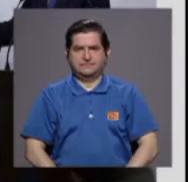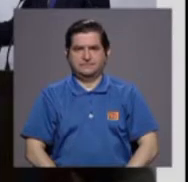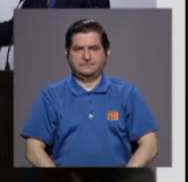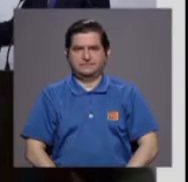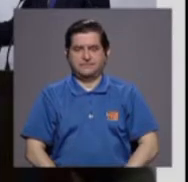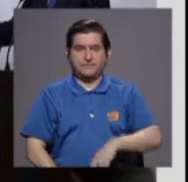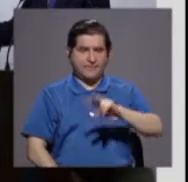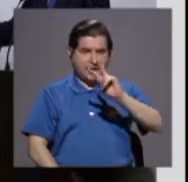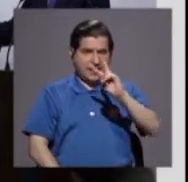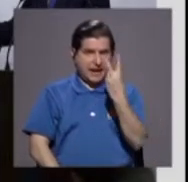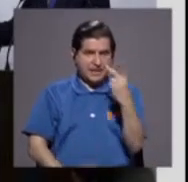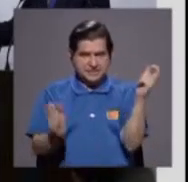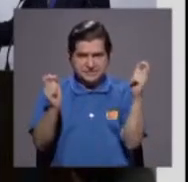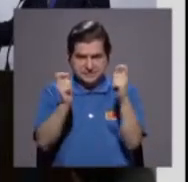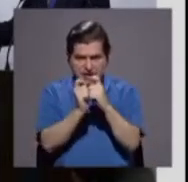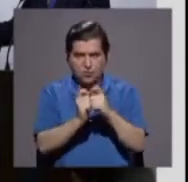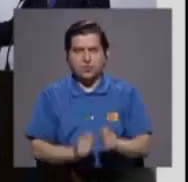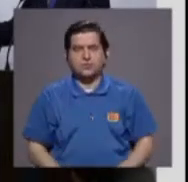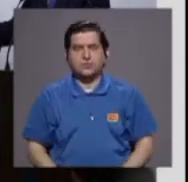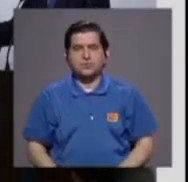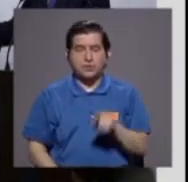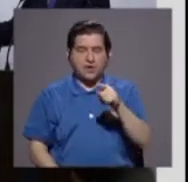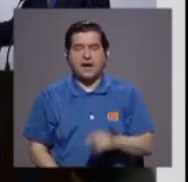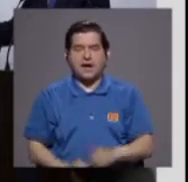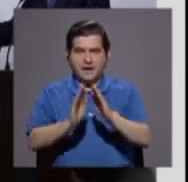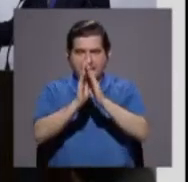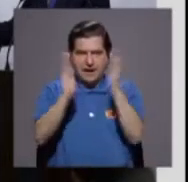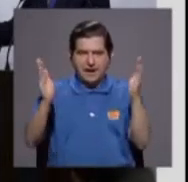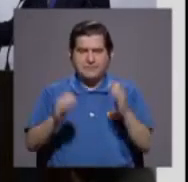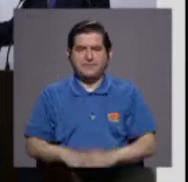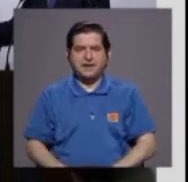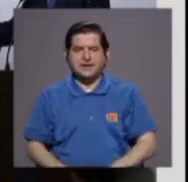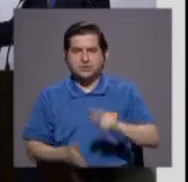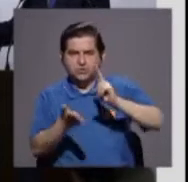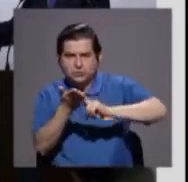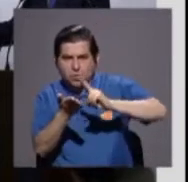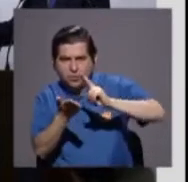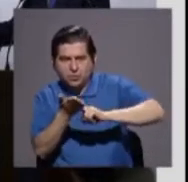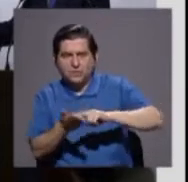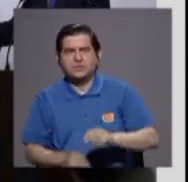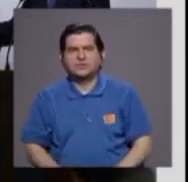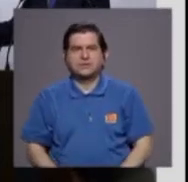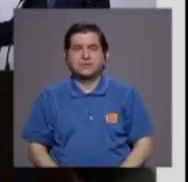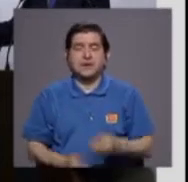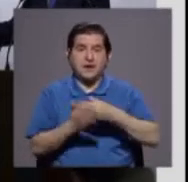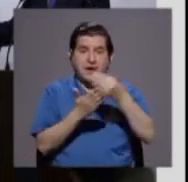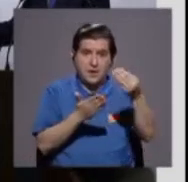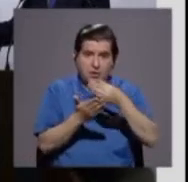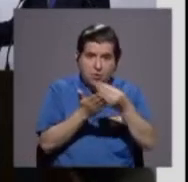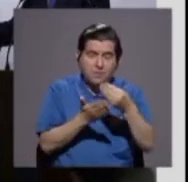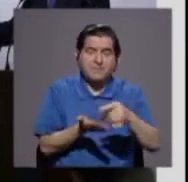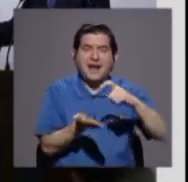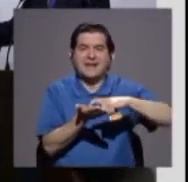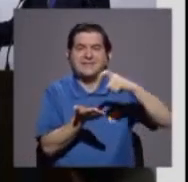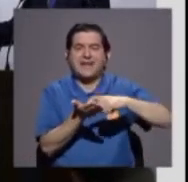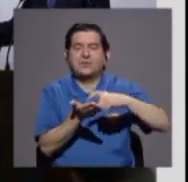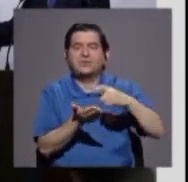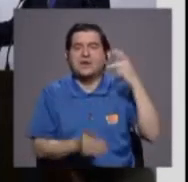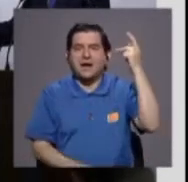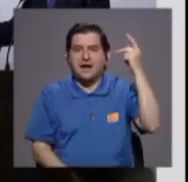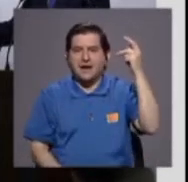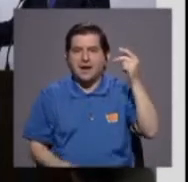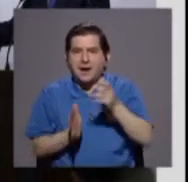El segundo punto en expansión fiscal se refiere básicamente a comprar deuda pública